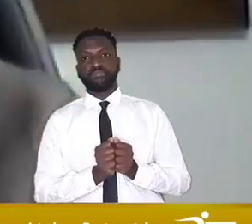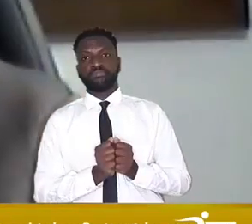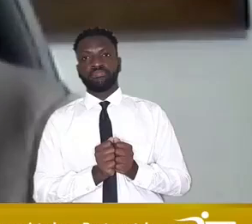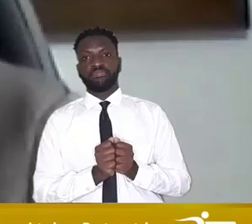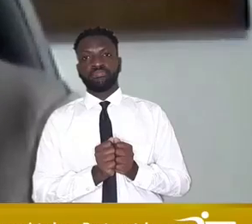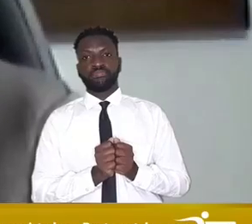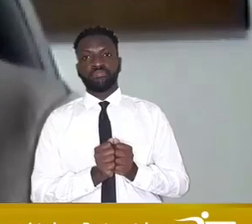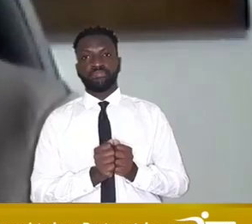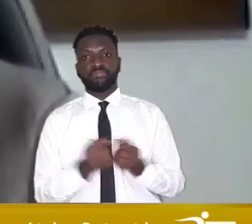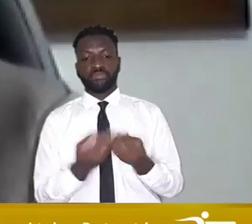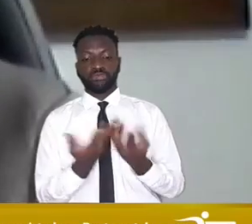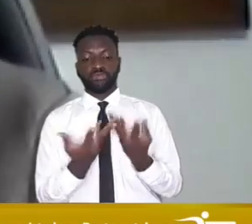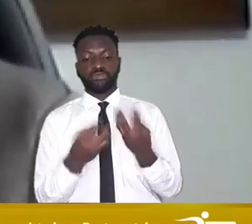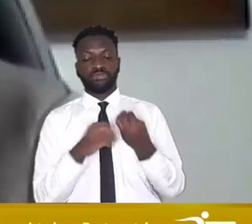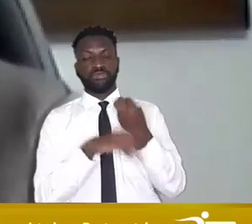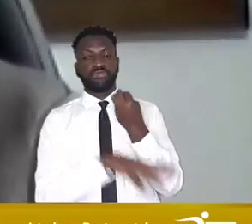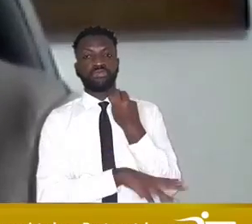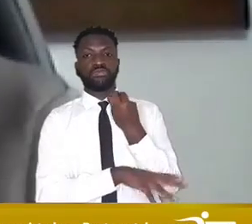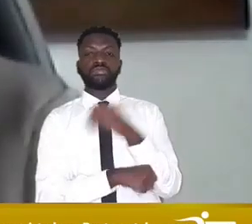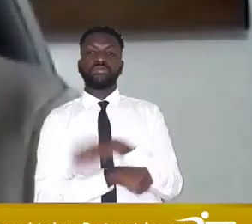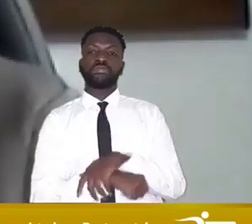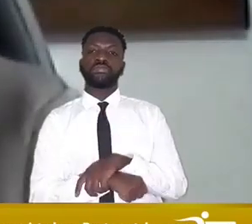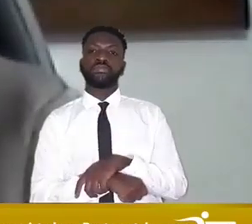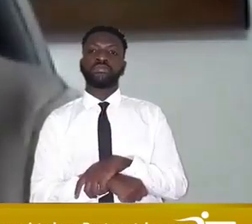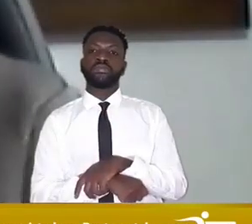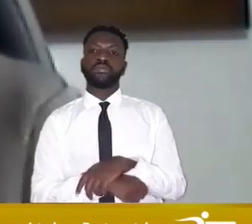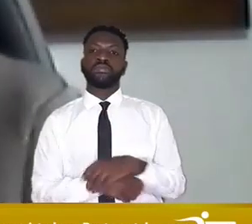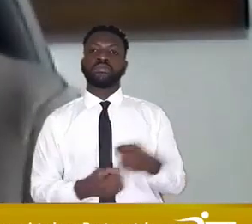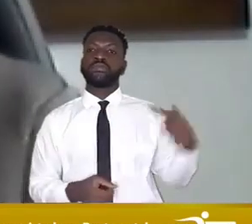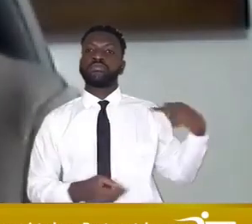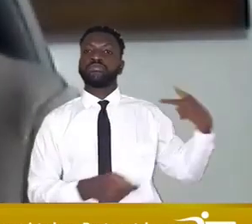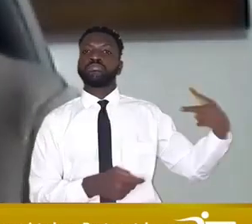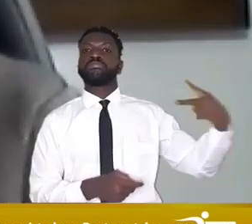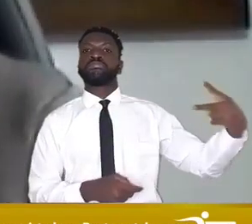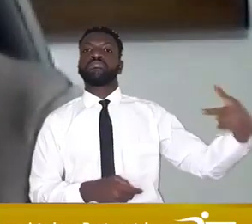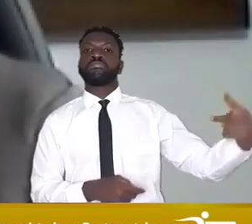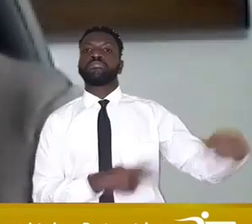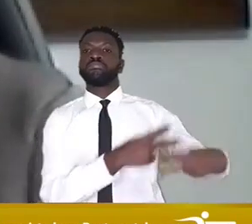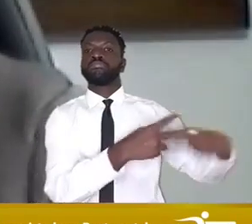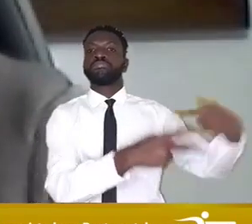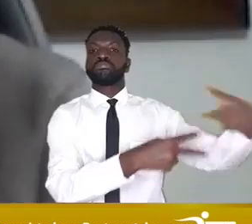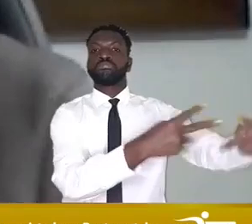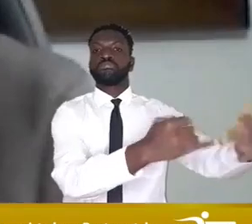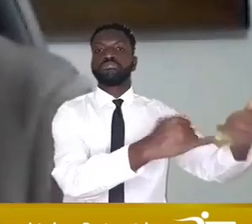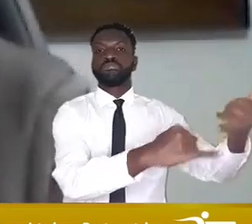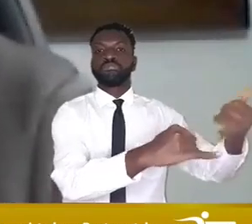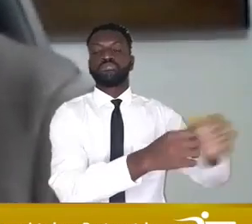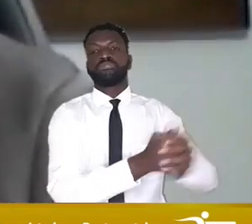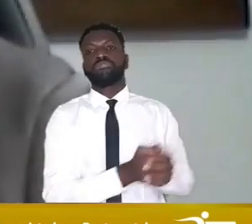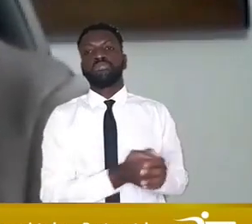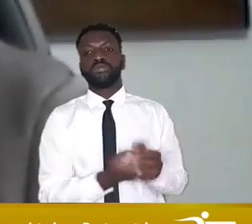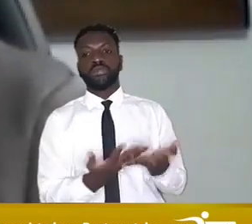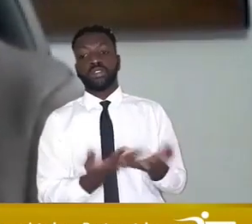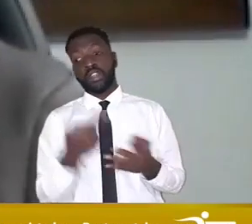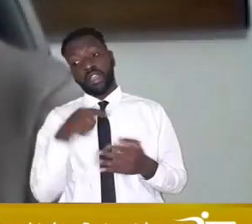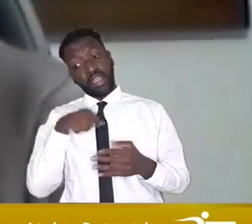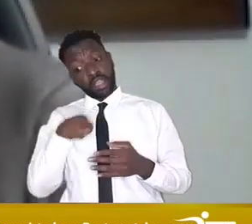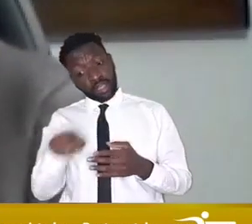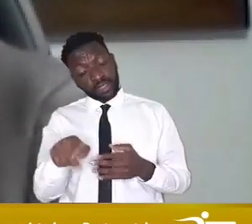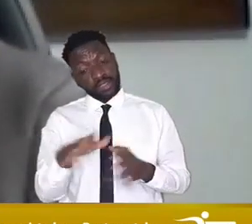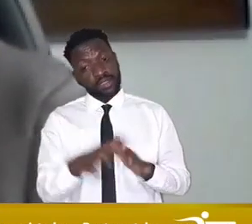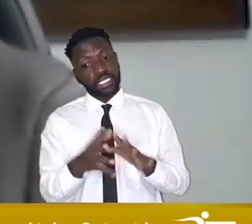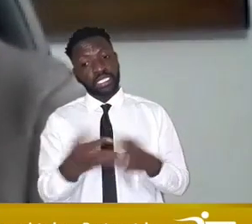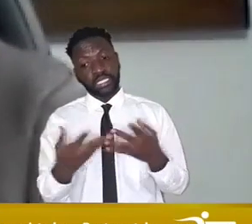doctrinas, de fábulas y genealogías interminables. Y si usted le presta